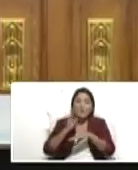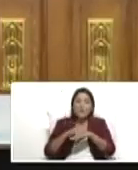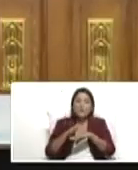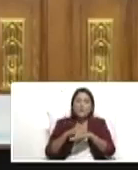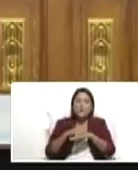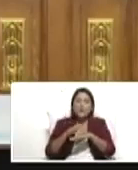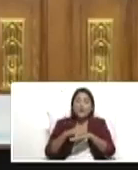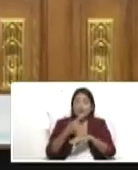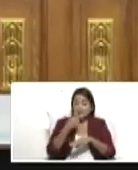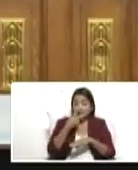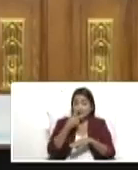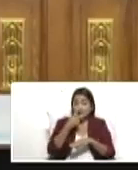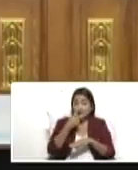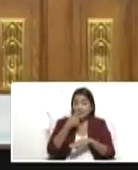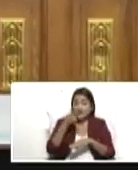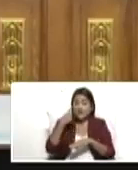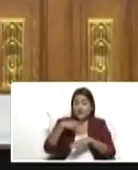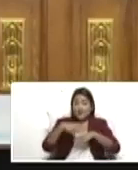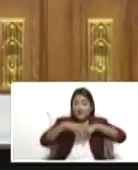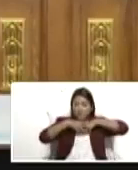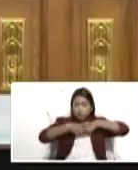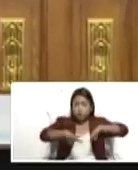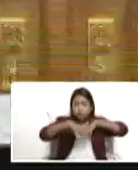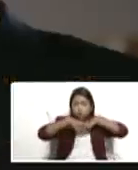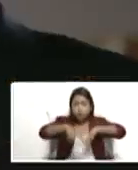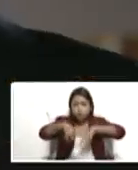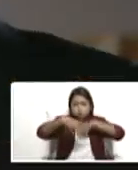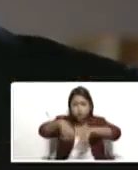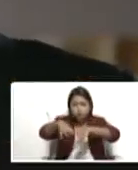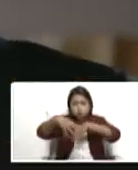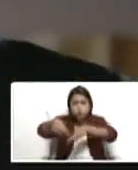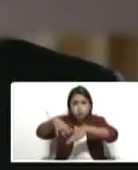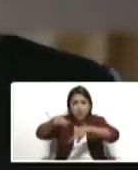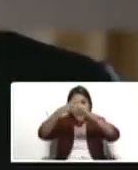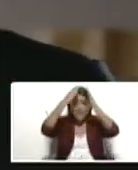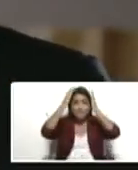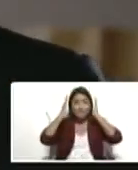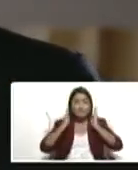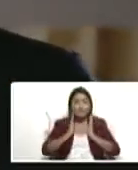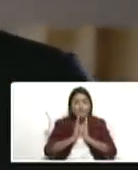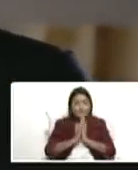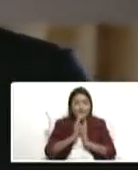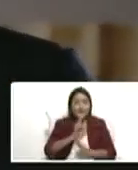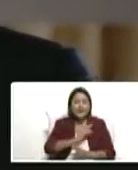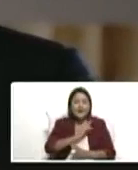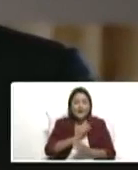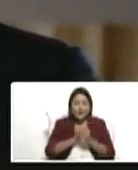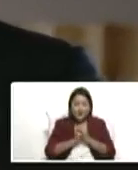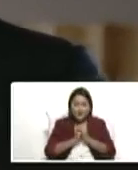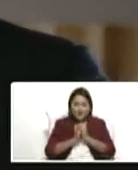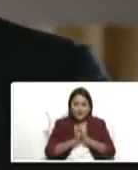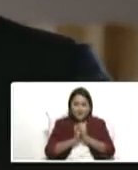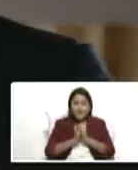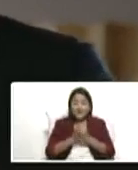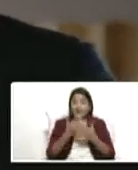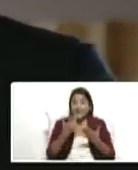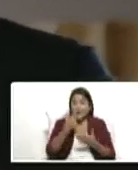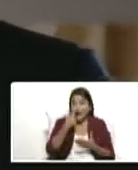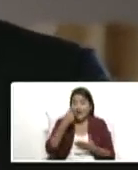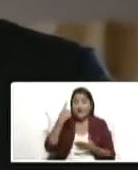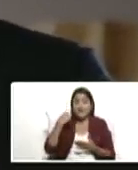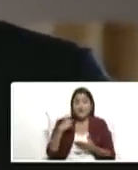inmensa de fe Mariana de devoción religiosa popular el día de